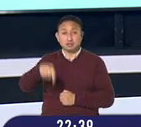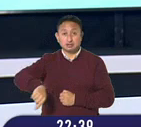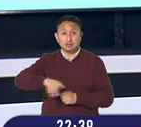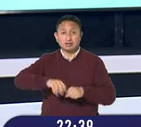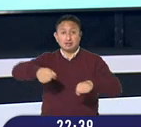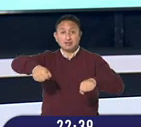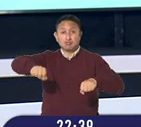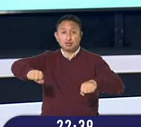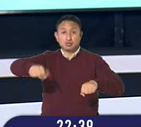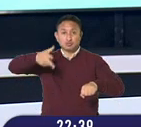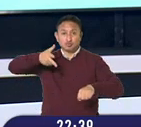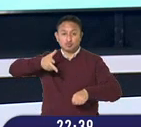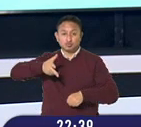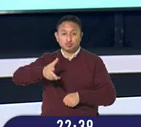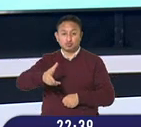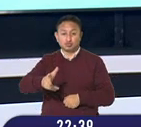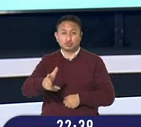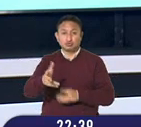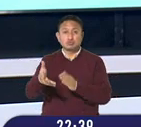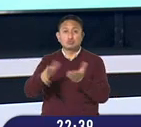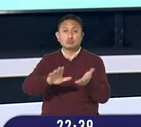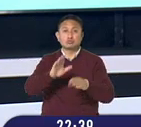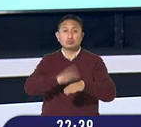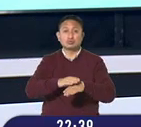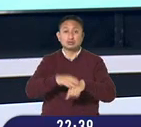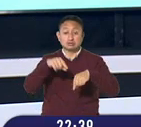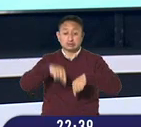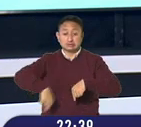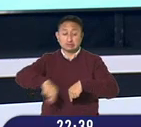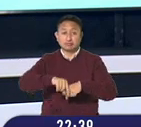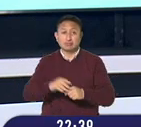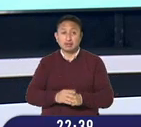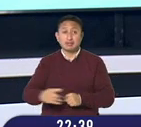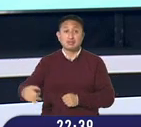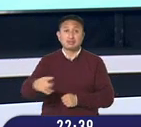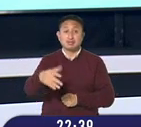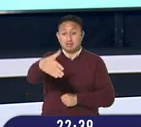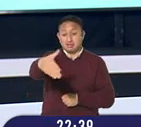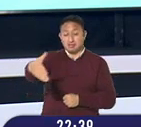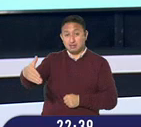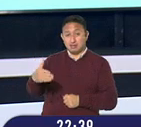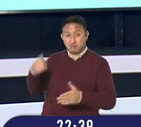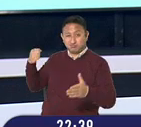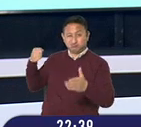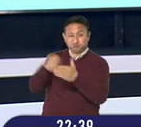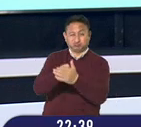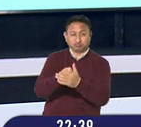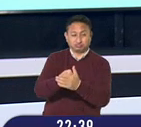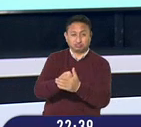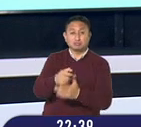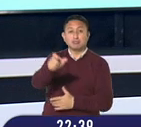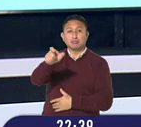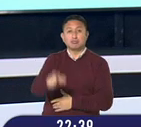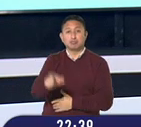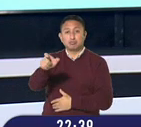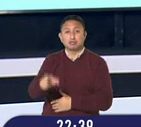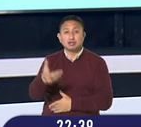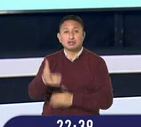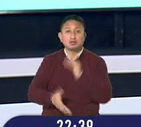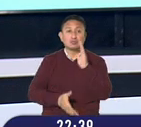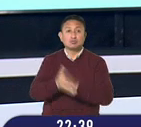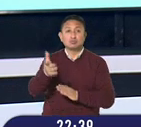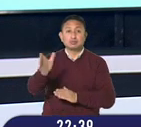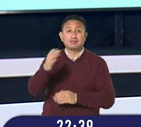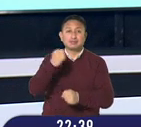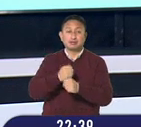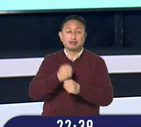una motocicleta perdieron la vida al estrellarse contra la baranda de un puente. Los fallecidos se dirigían a